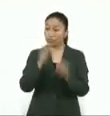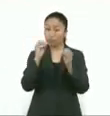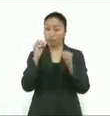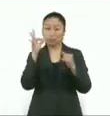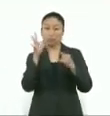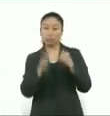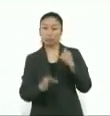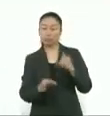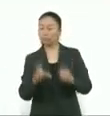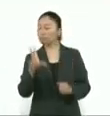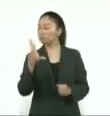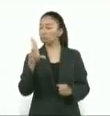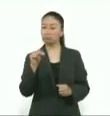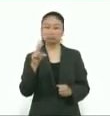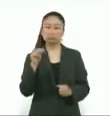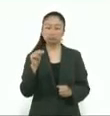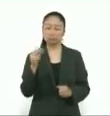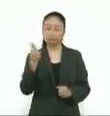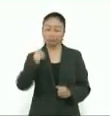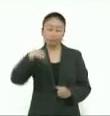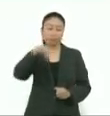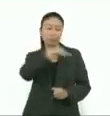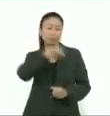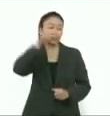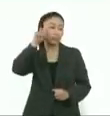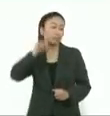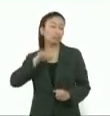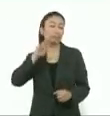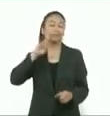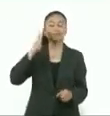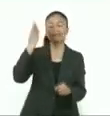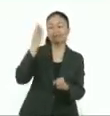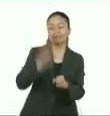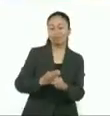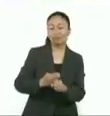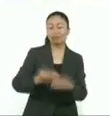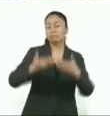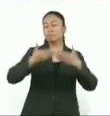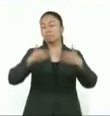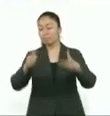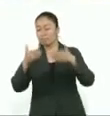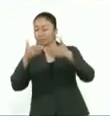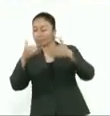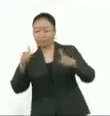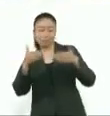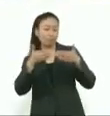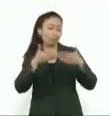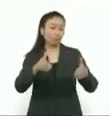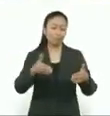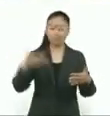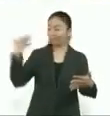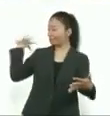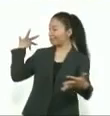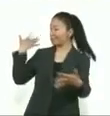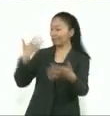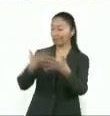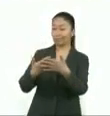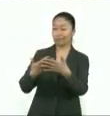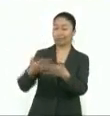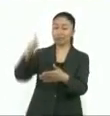últimas. Somos las responsables de seguir abriendo espacios para las que vienen atrás